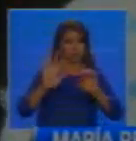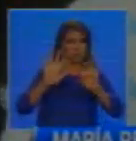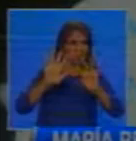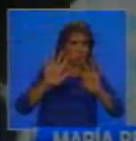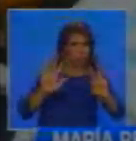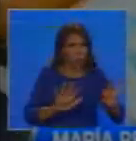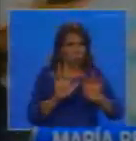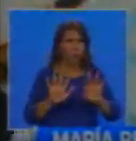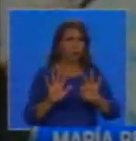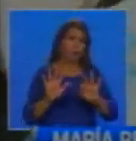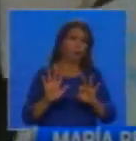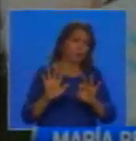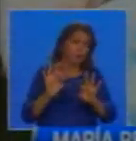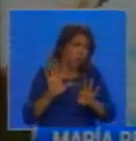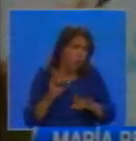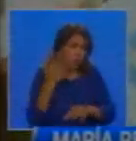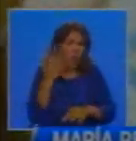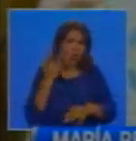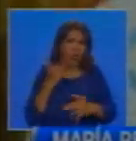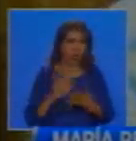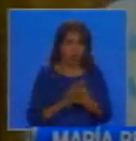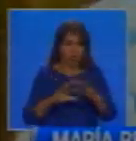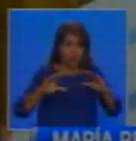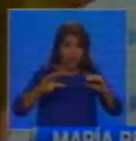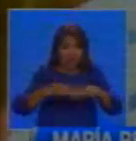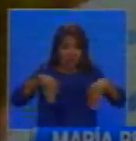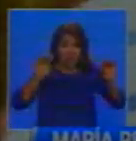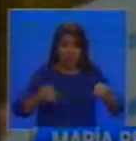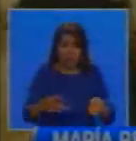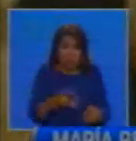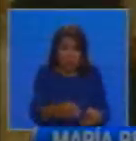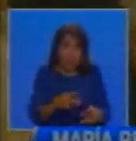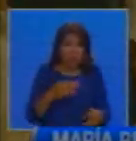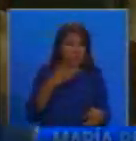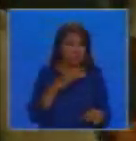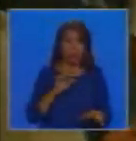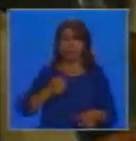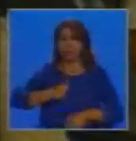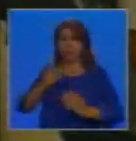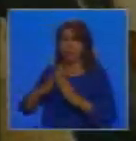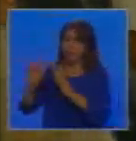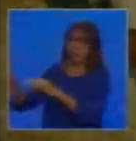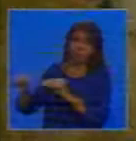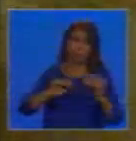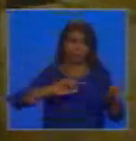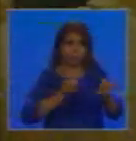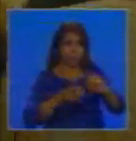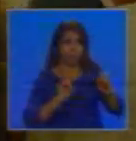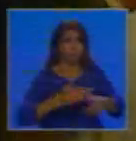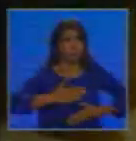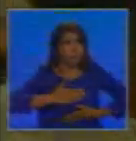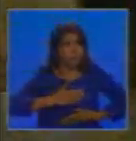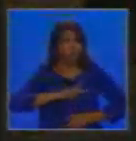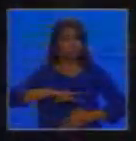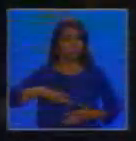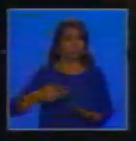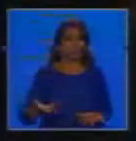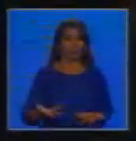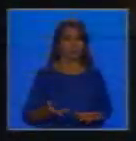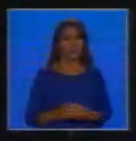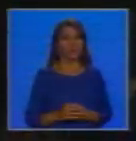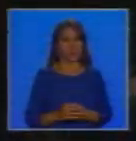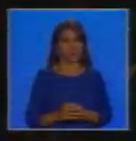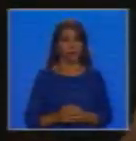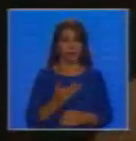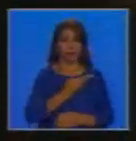no la cambian. Y esas sábanas están todas cortadas, una porquería. Uno tiene que traer sábana de su casa. Negligencia absoluta, indicó el mandatario, que lo ha obligado a intervenir